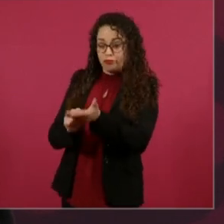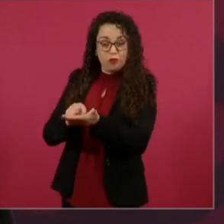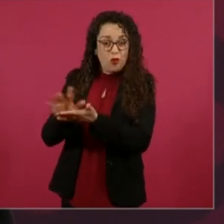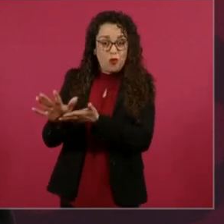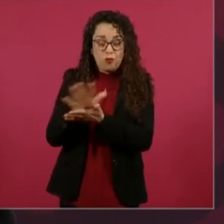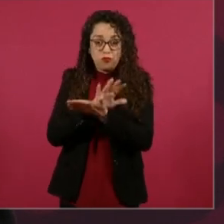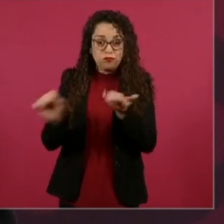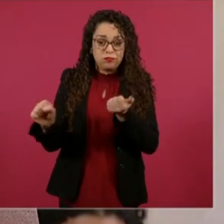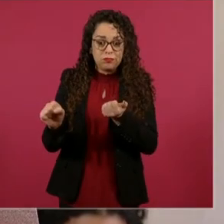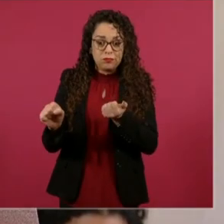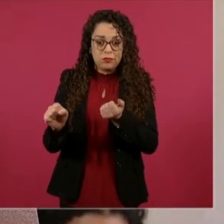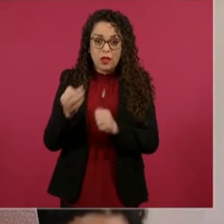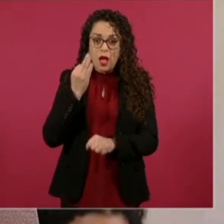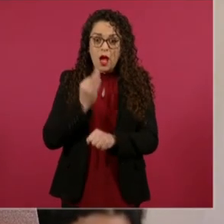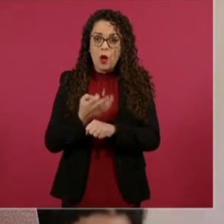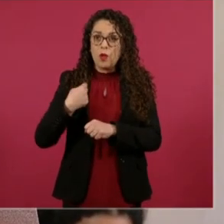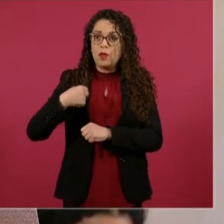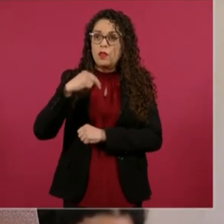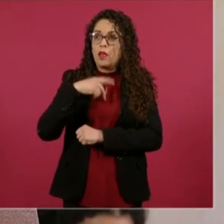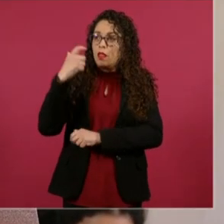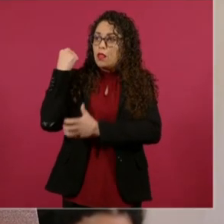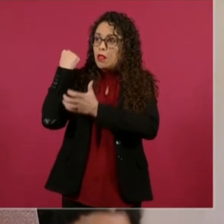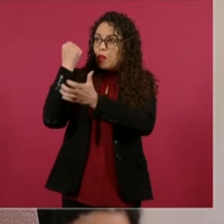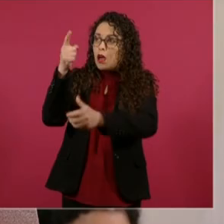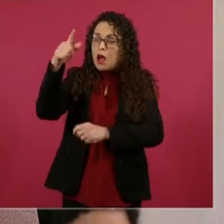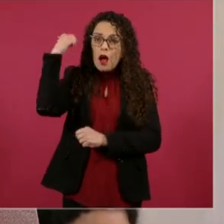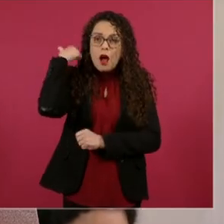Llevamos invertidos en Acapulco